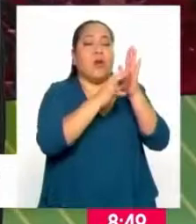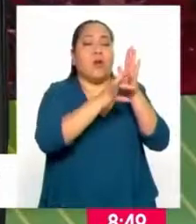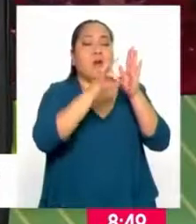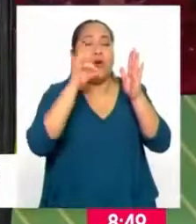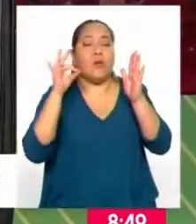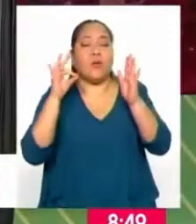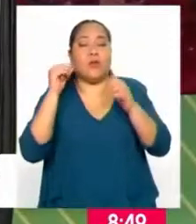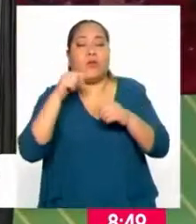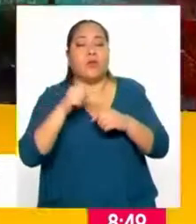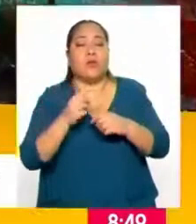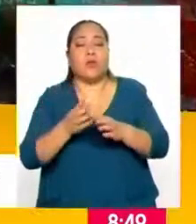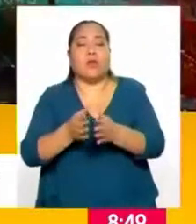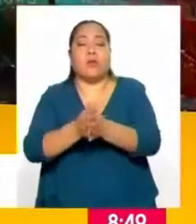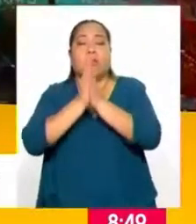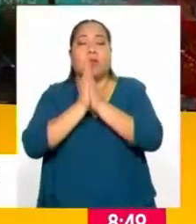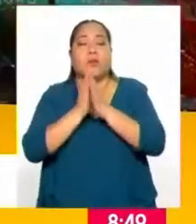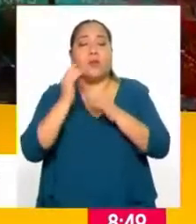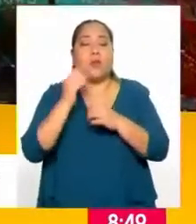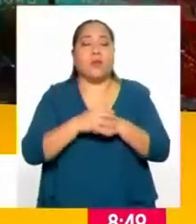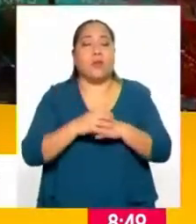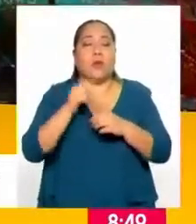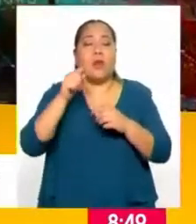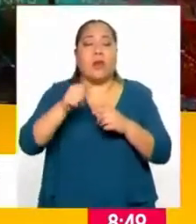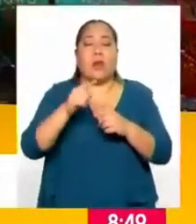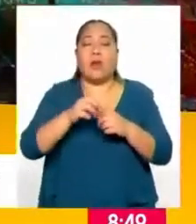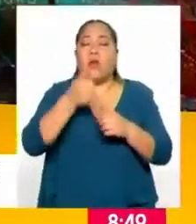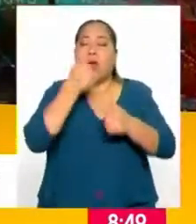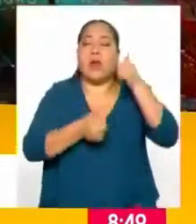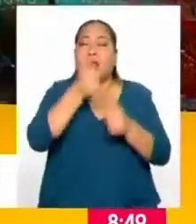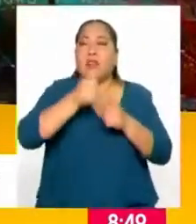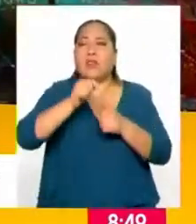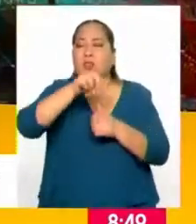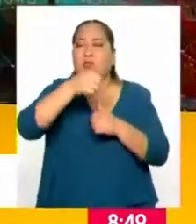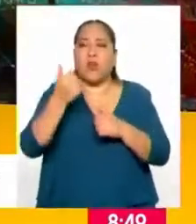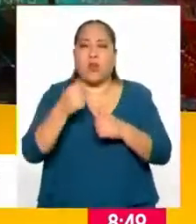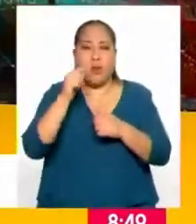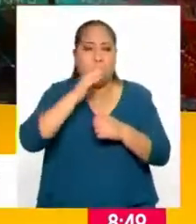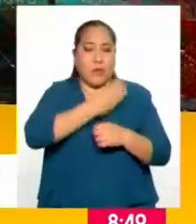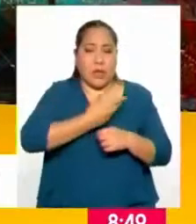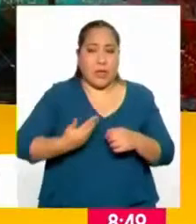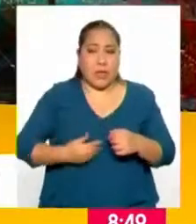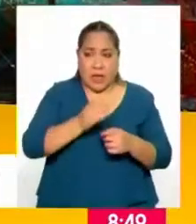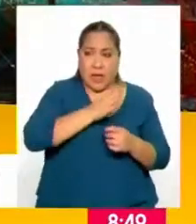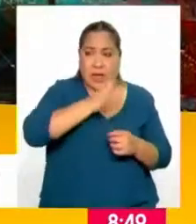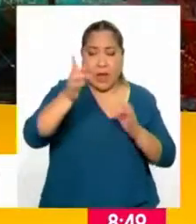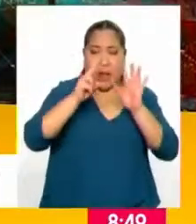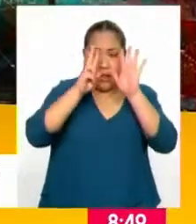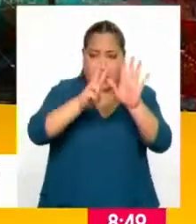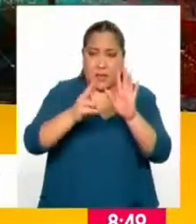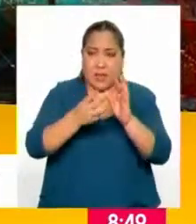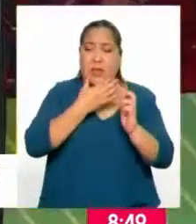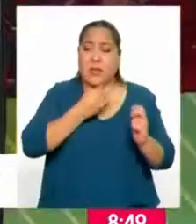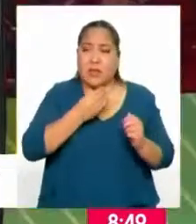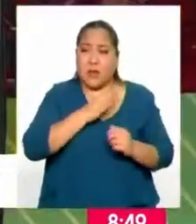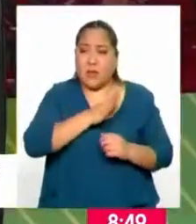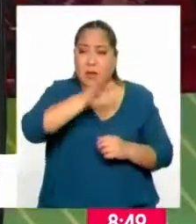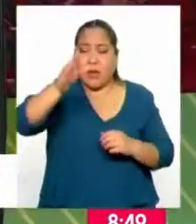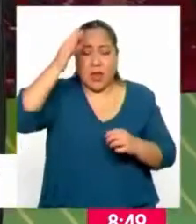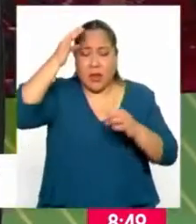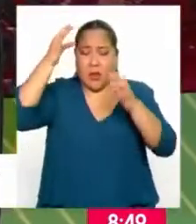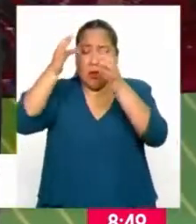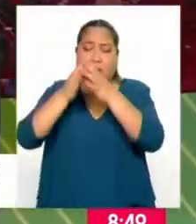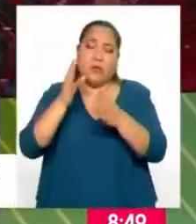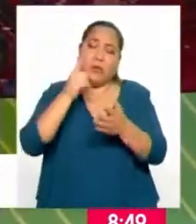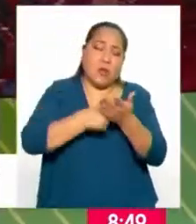ofrece. ¿Qué otras opciones tienen dentro del tablero? ¿El presidente acudirá de todas maneras al llamado al 7 de diciembre al Parlamento? Está